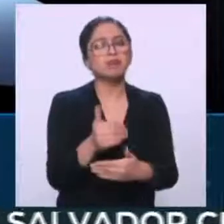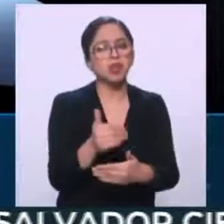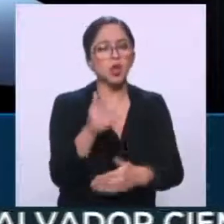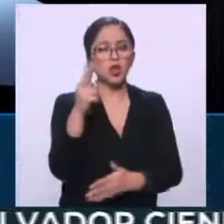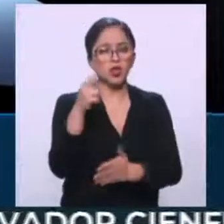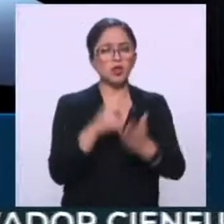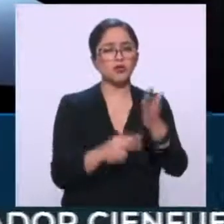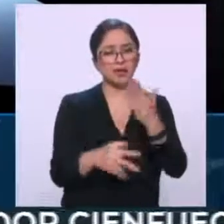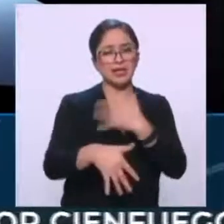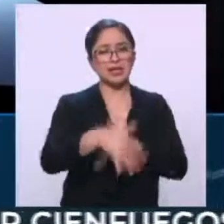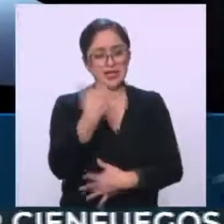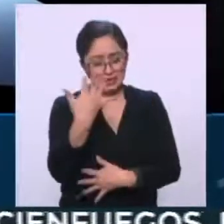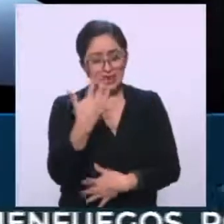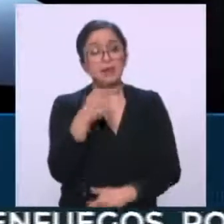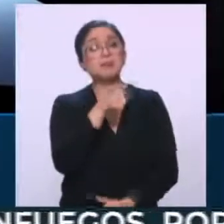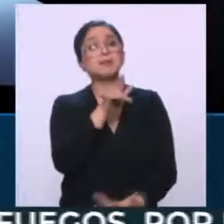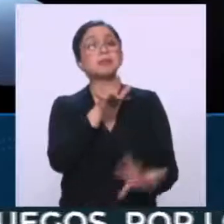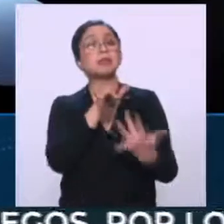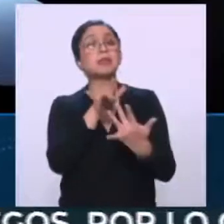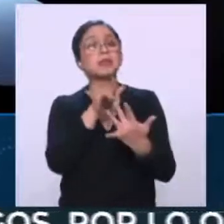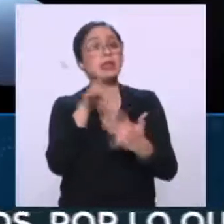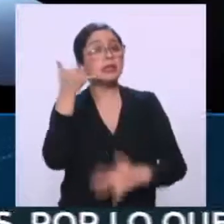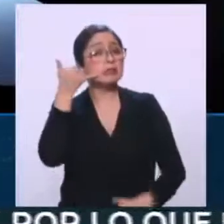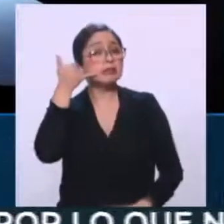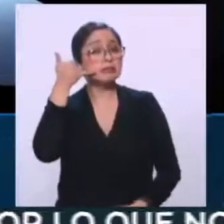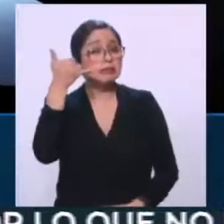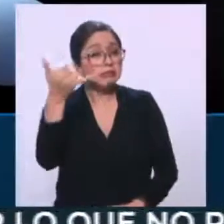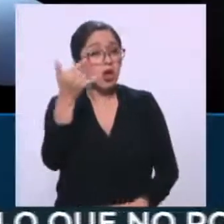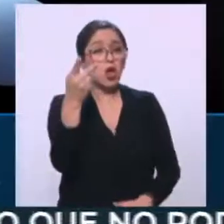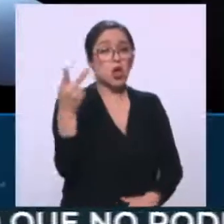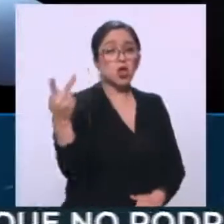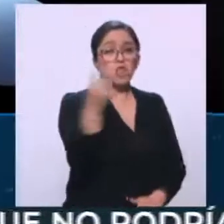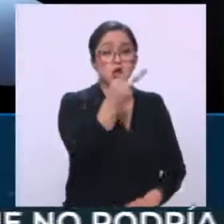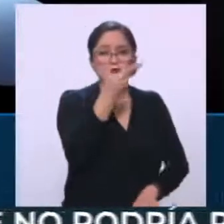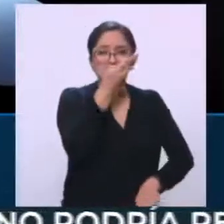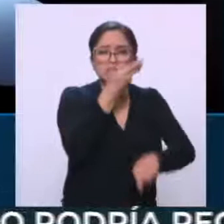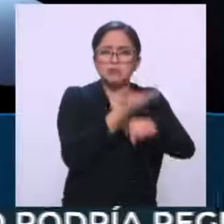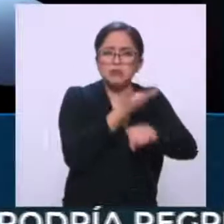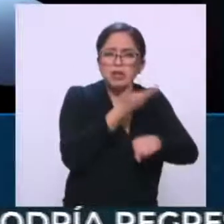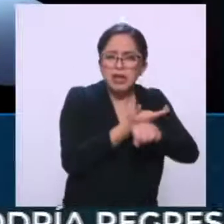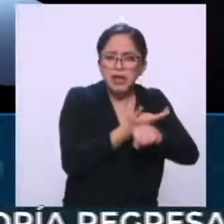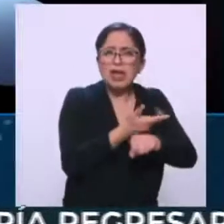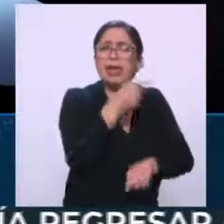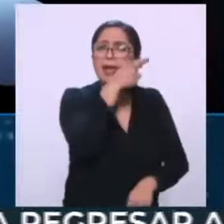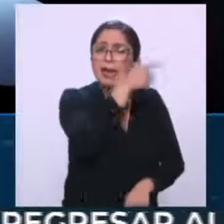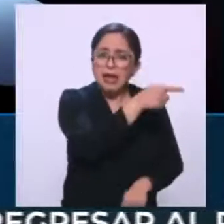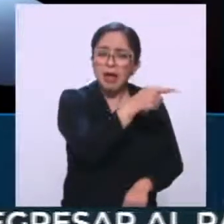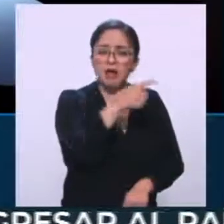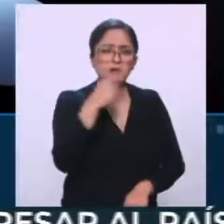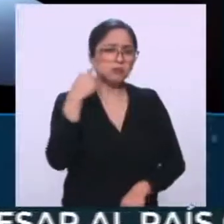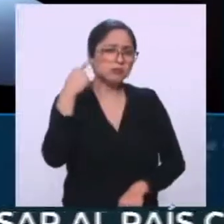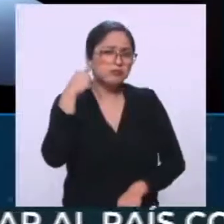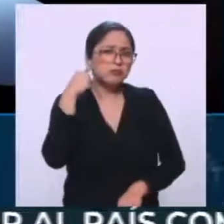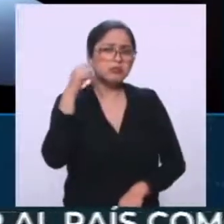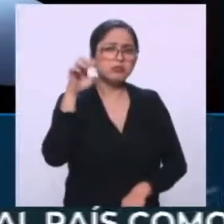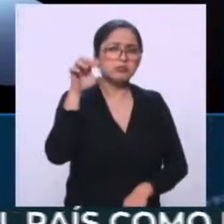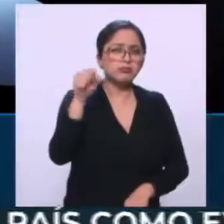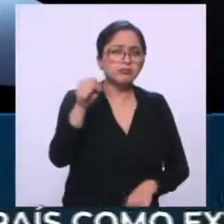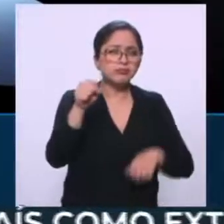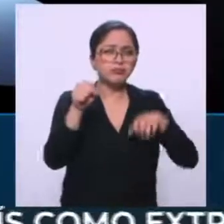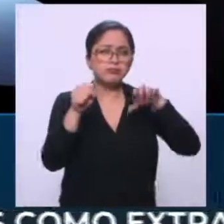escuchas telefónicas estadounidenses distintas comenzaron a captar